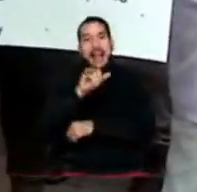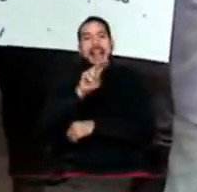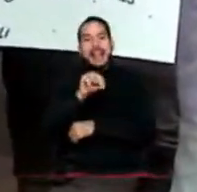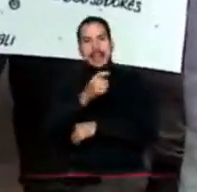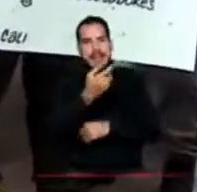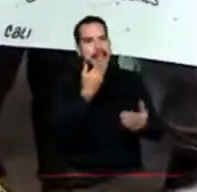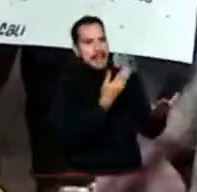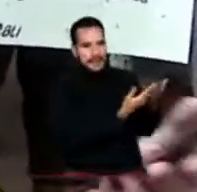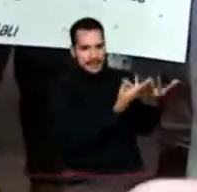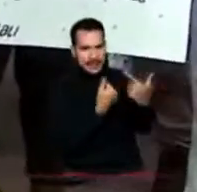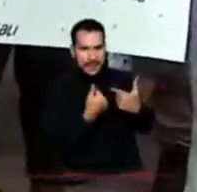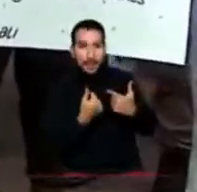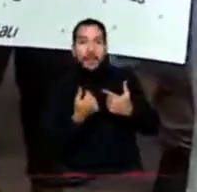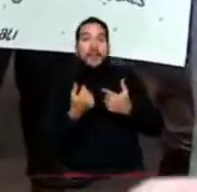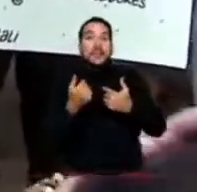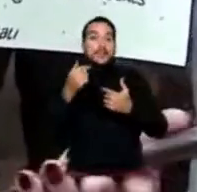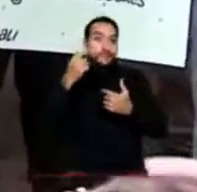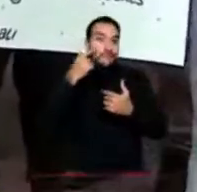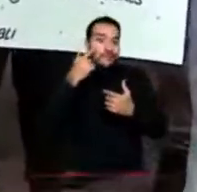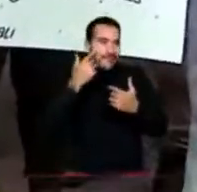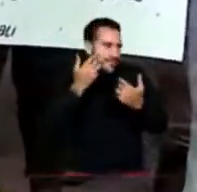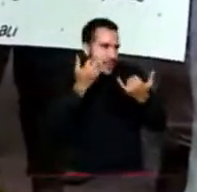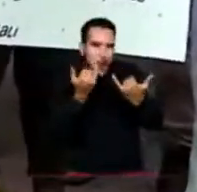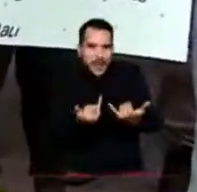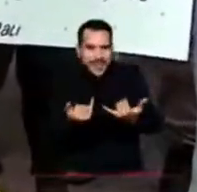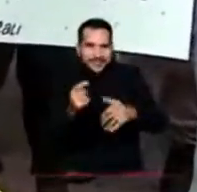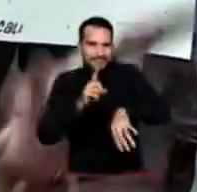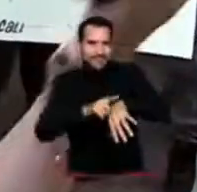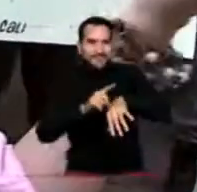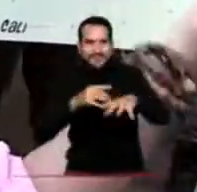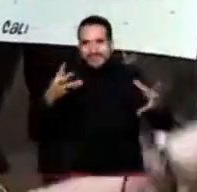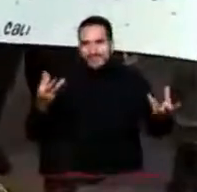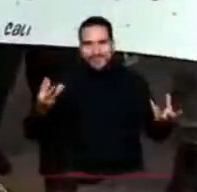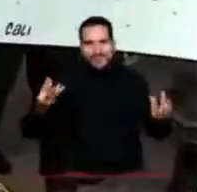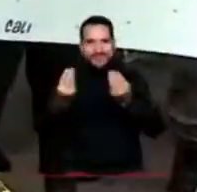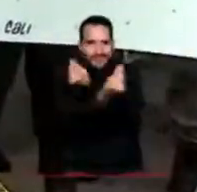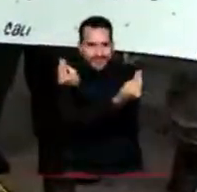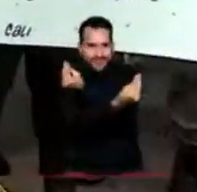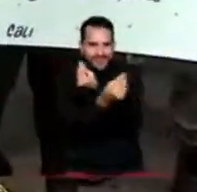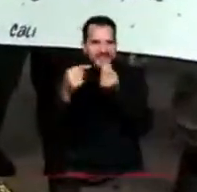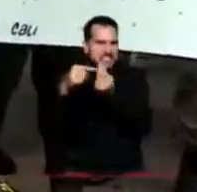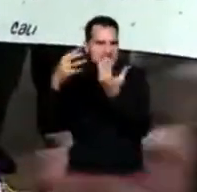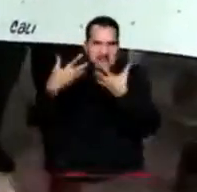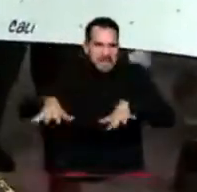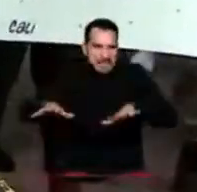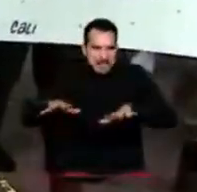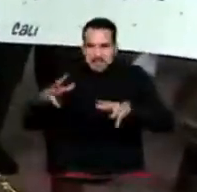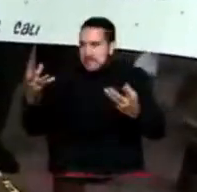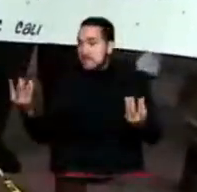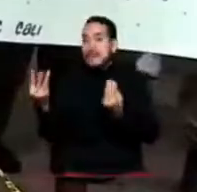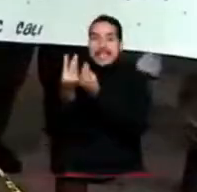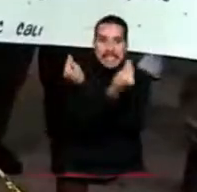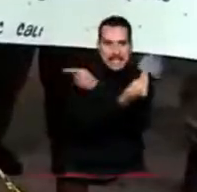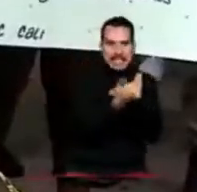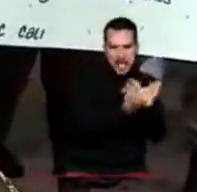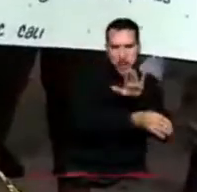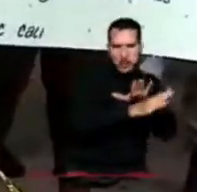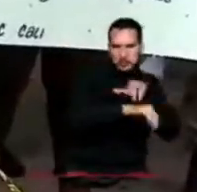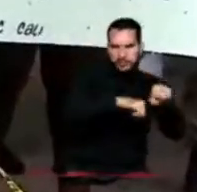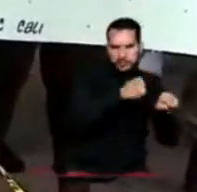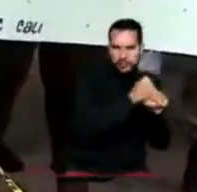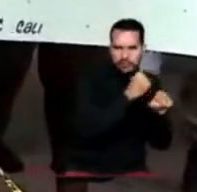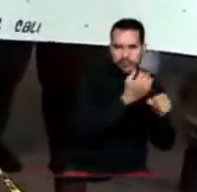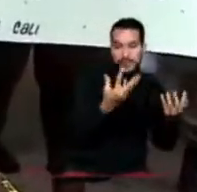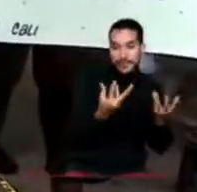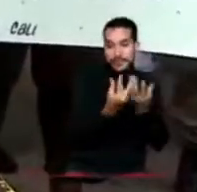del cambio de turno. Ellos van a continuar con su plantón, pero en la medida en que se haga el cambio de turno de los que llegan a recibir y los que salen a esta hora de